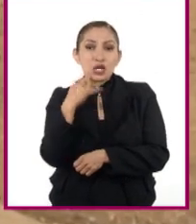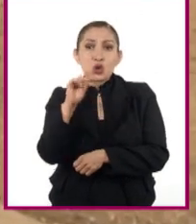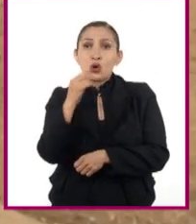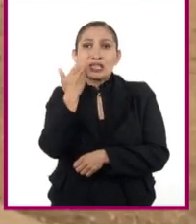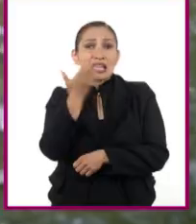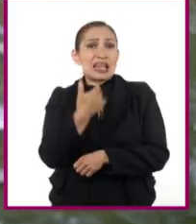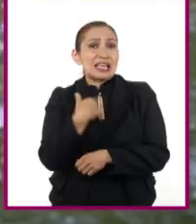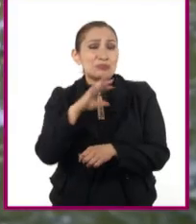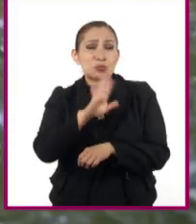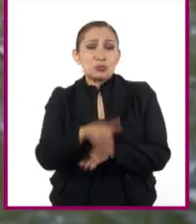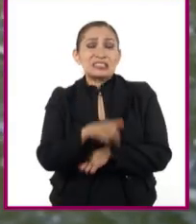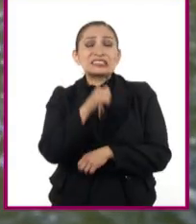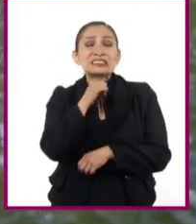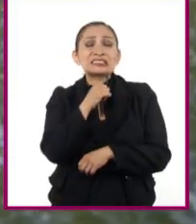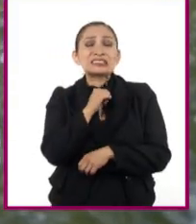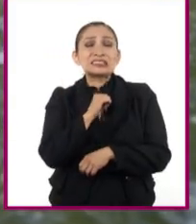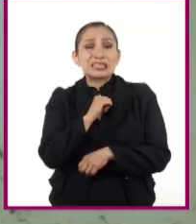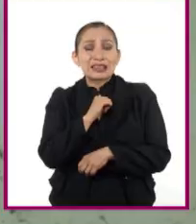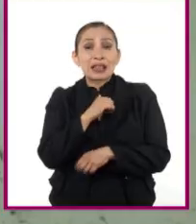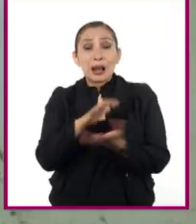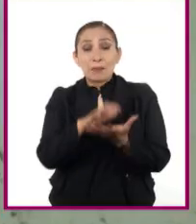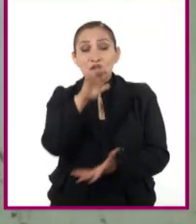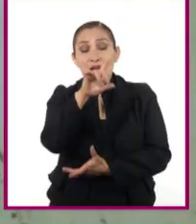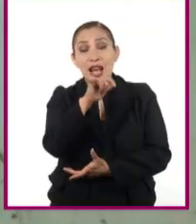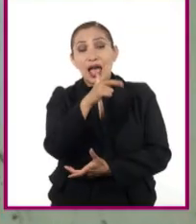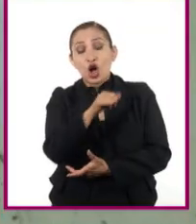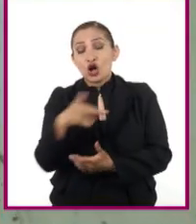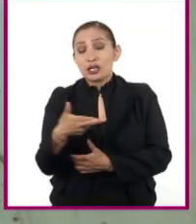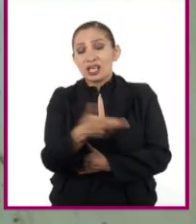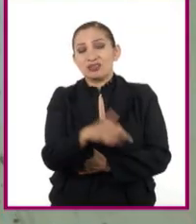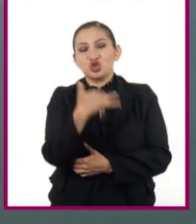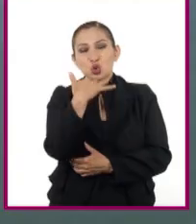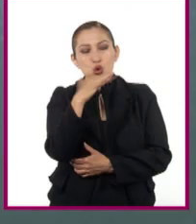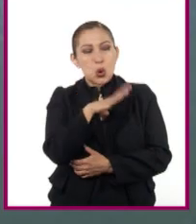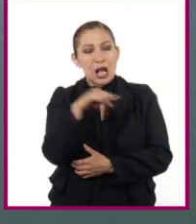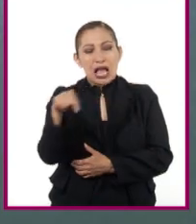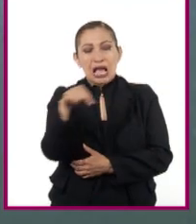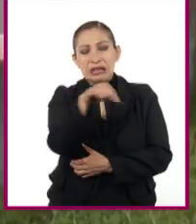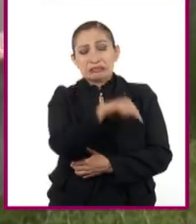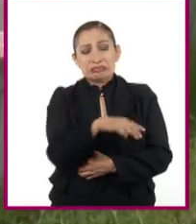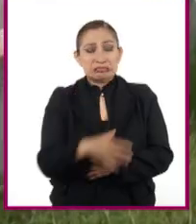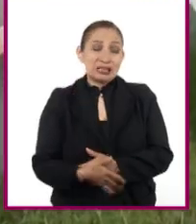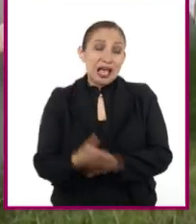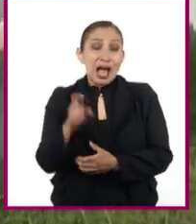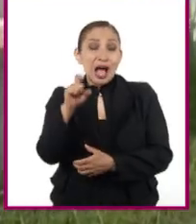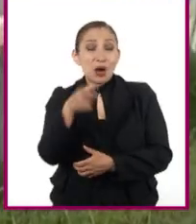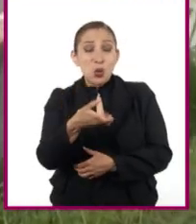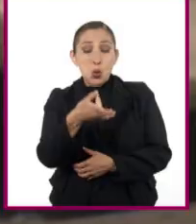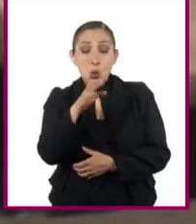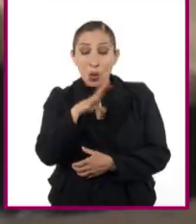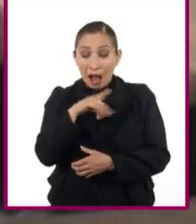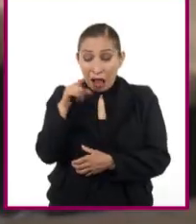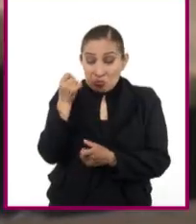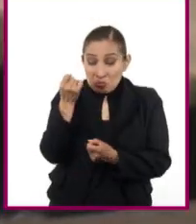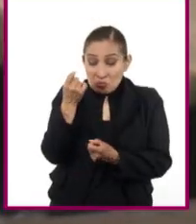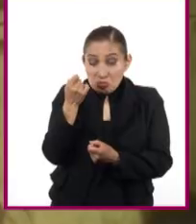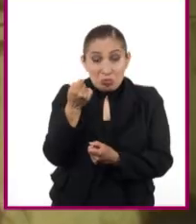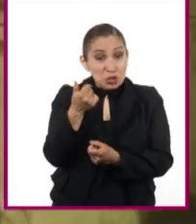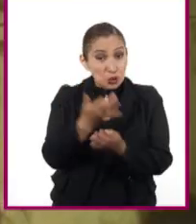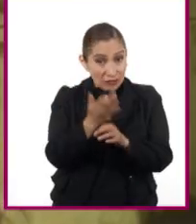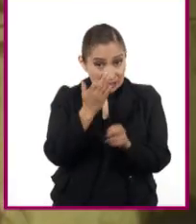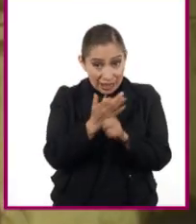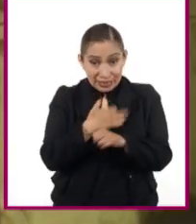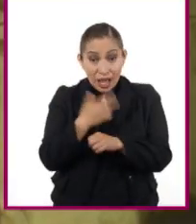no morir de sed. La mayoría de los lagos y ríos están contaminados. El agua potable que existe no